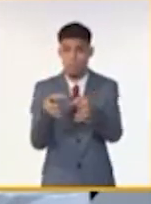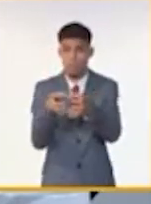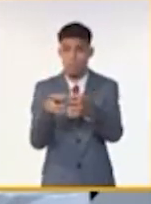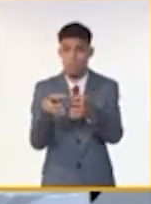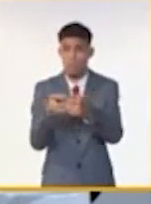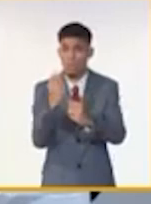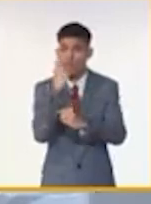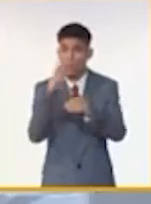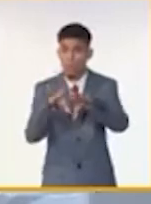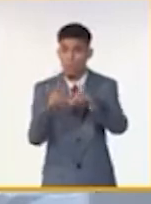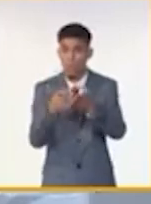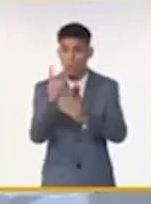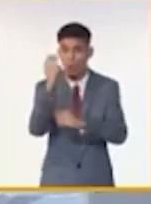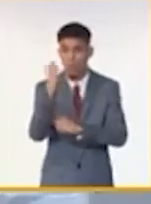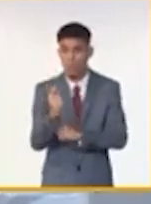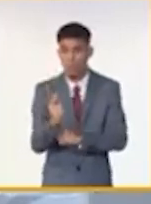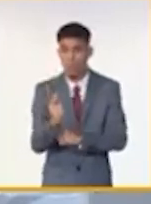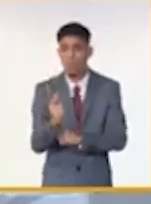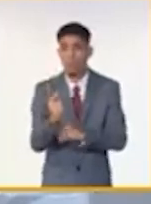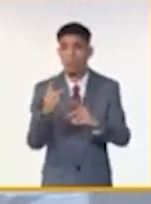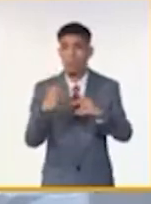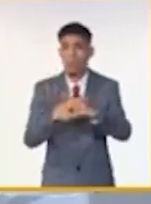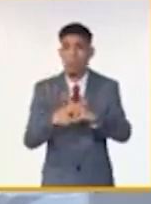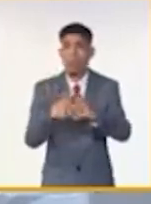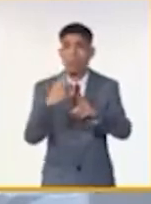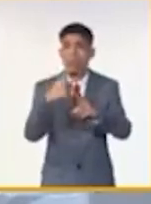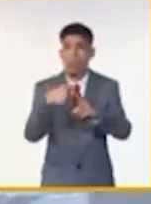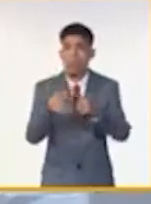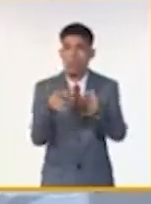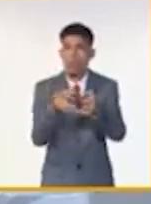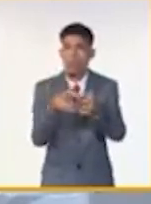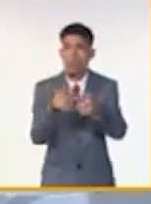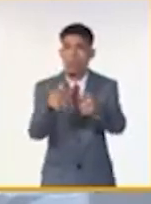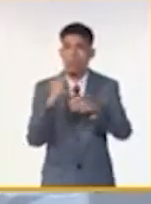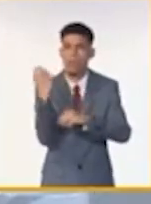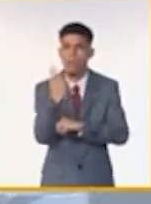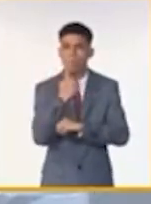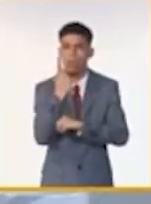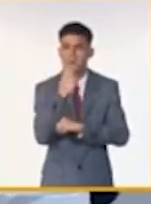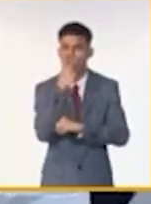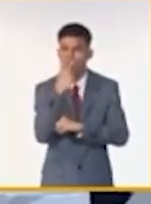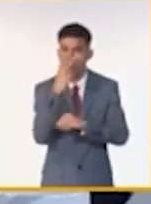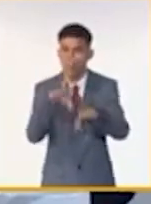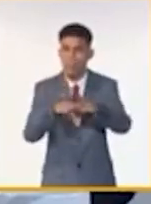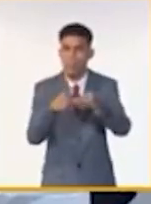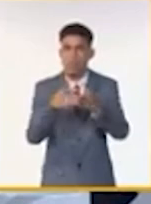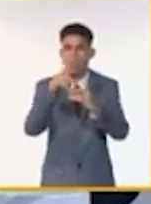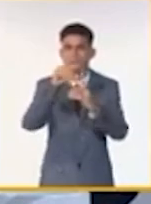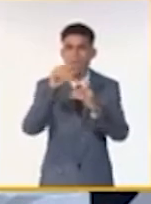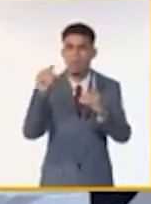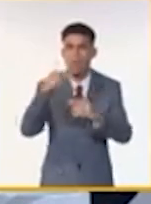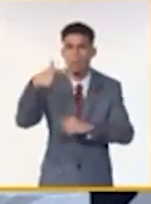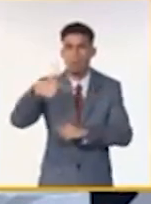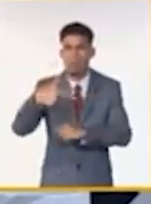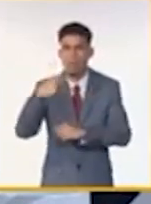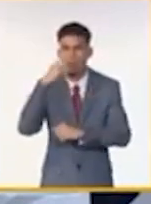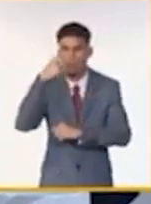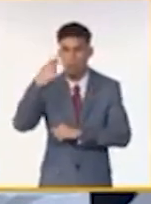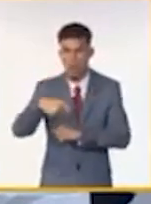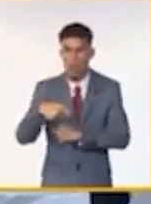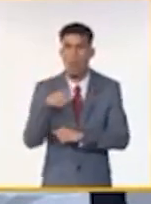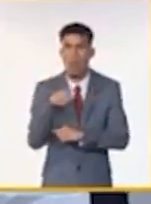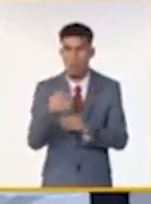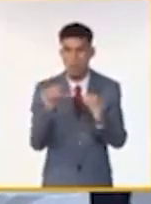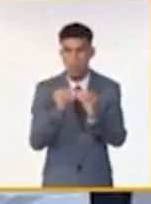Conjunto con la comisión de asuntos constitucionales y jurídicos donde también como ocurre eh prácticamente en todas las